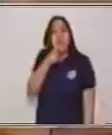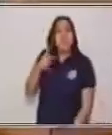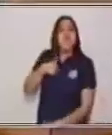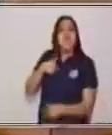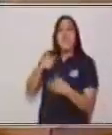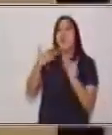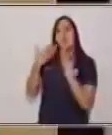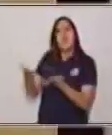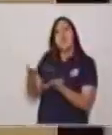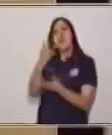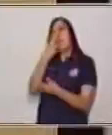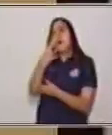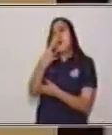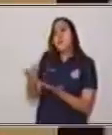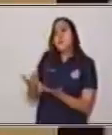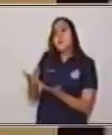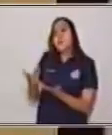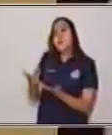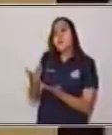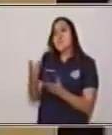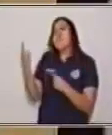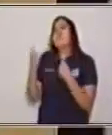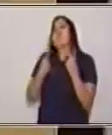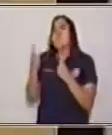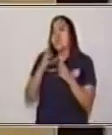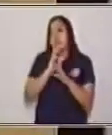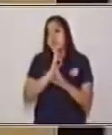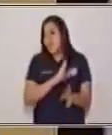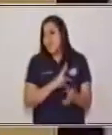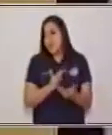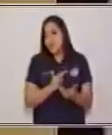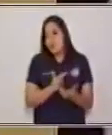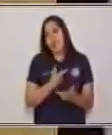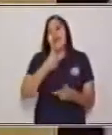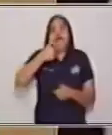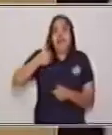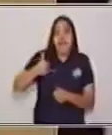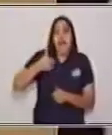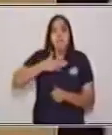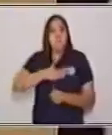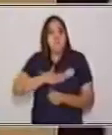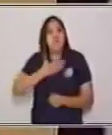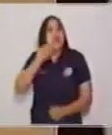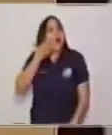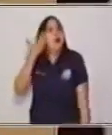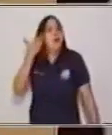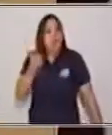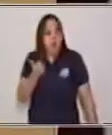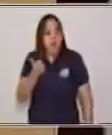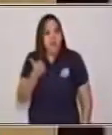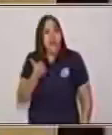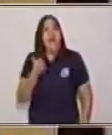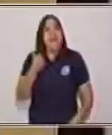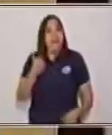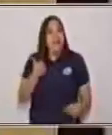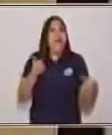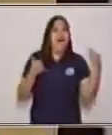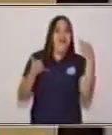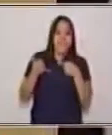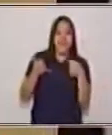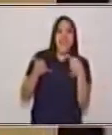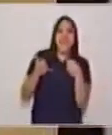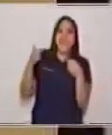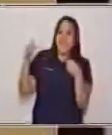panes? La respuesta, ¿cuál sería? A mi abuela. Entonces eso funciona como